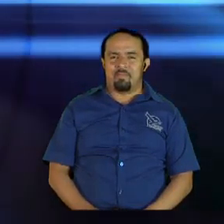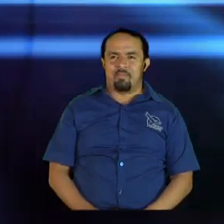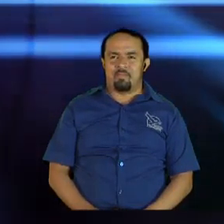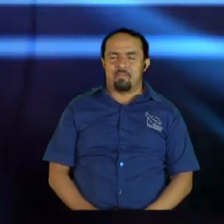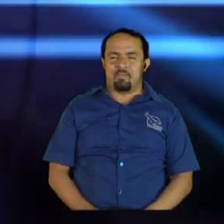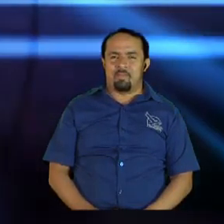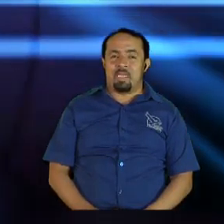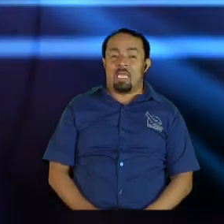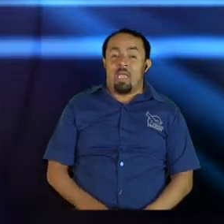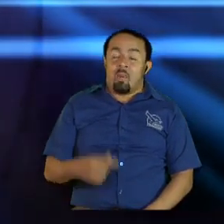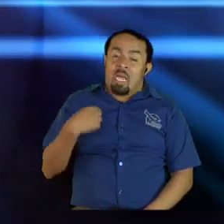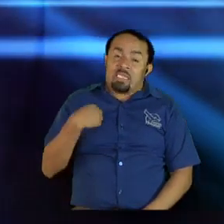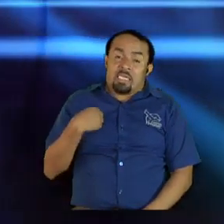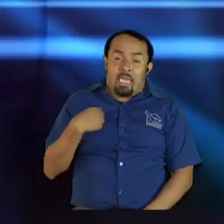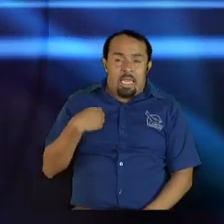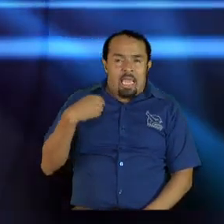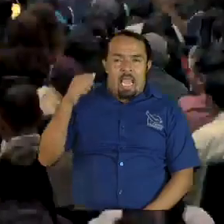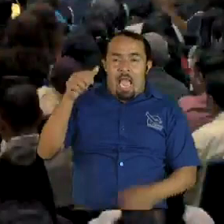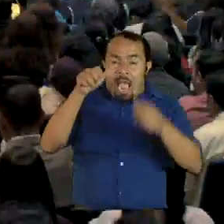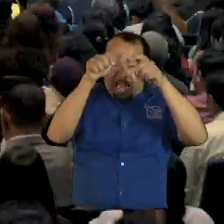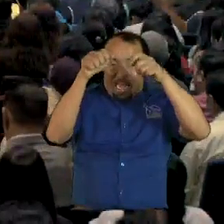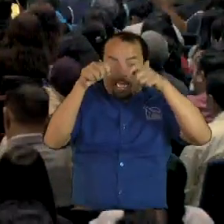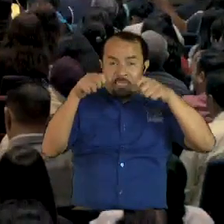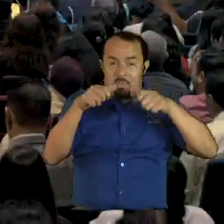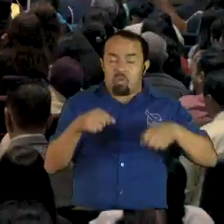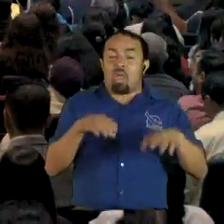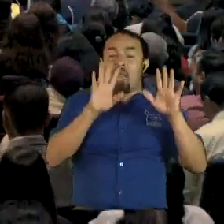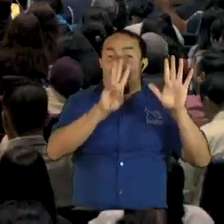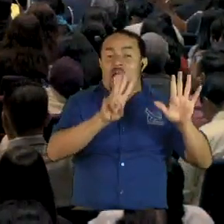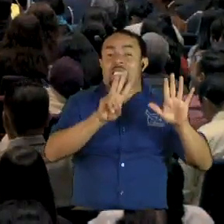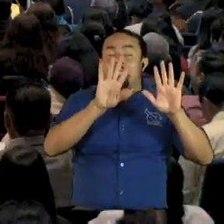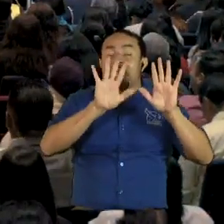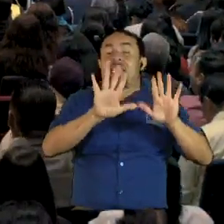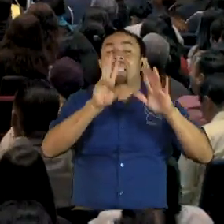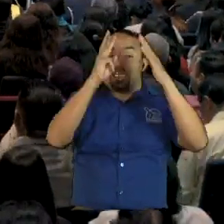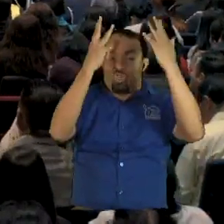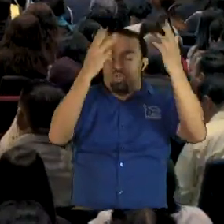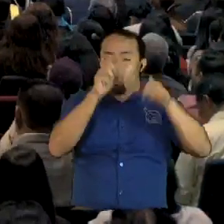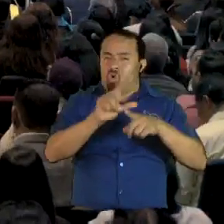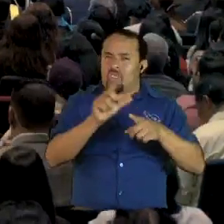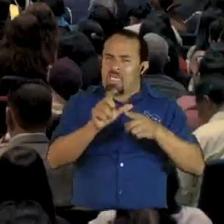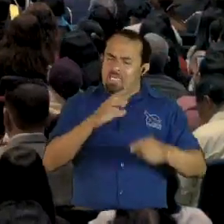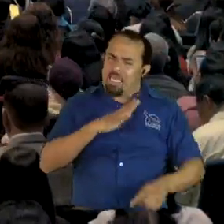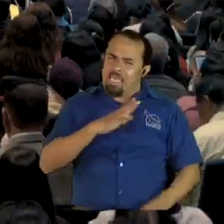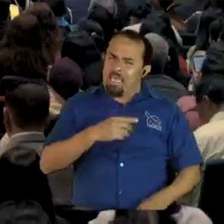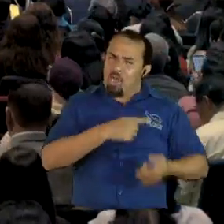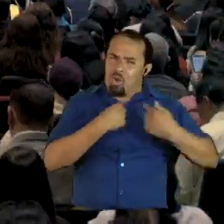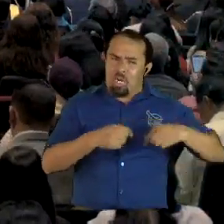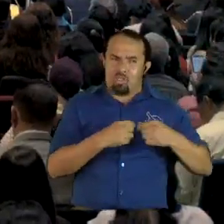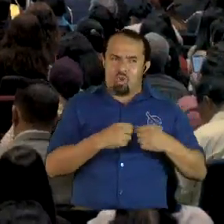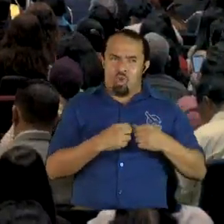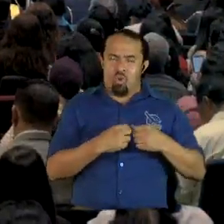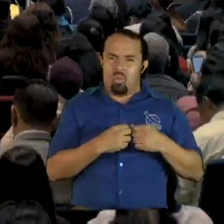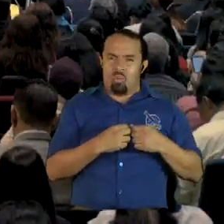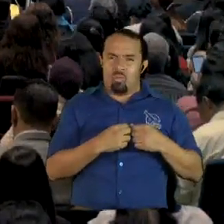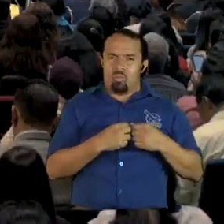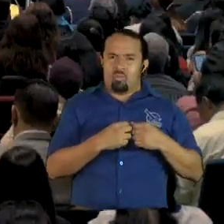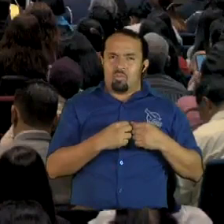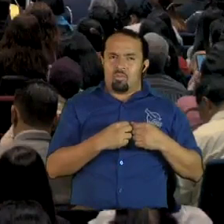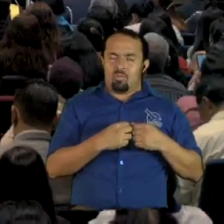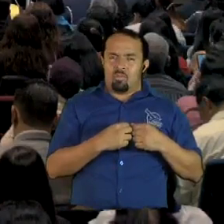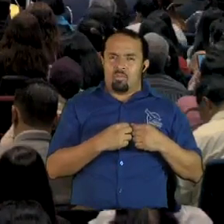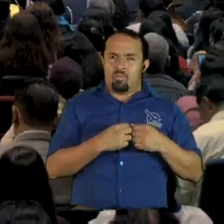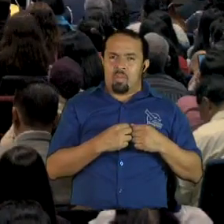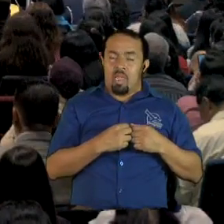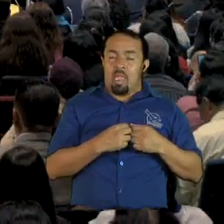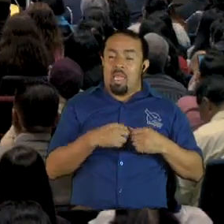Pero porque si analizamos las 18 cosas que pueden tener el corazón, y es que son importantes esas 18 cosas, porque esas podrían ser la base